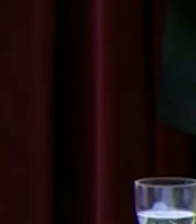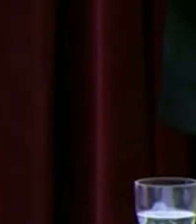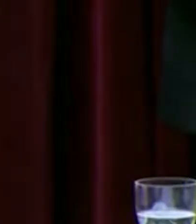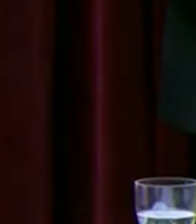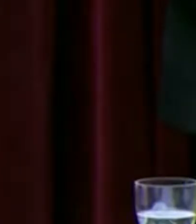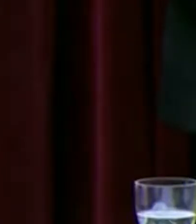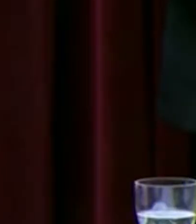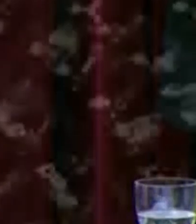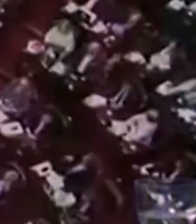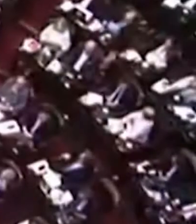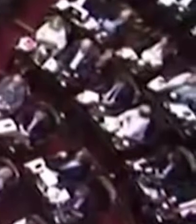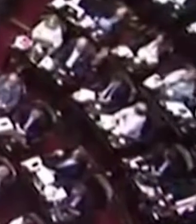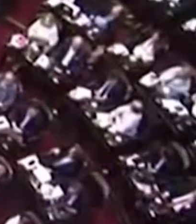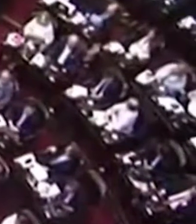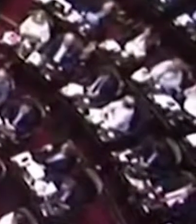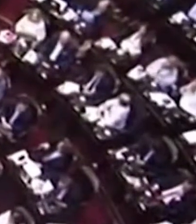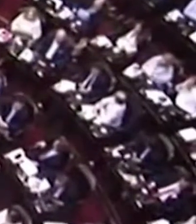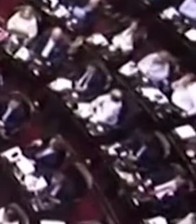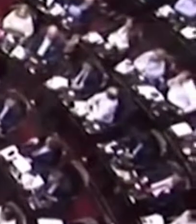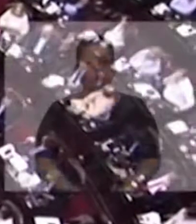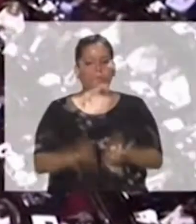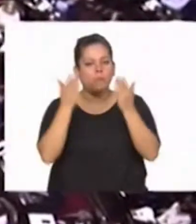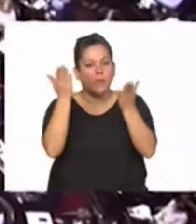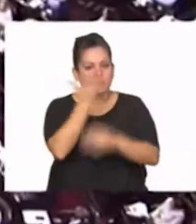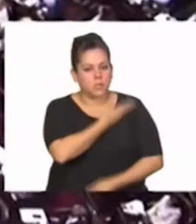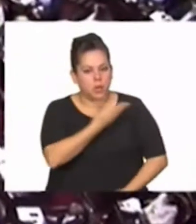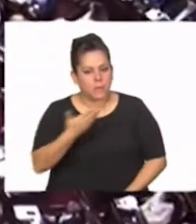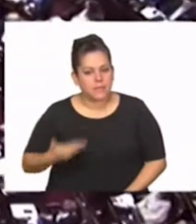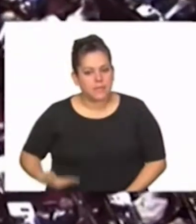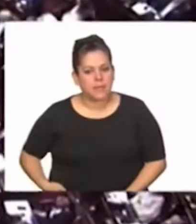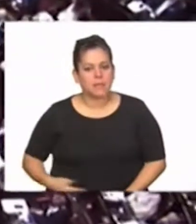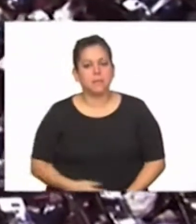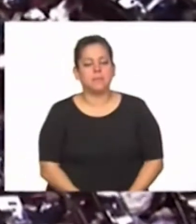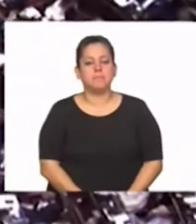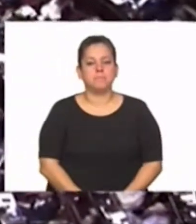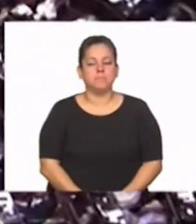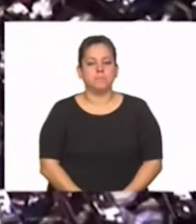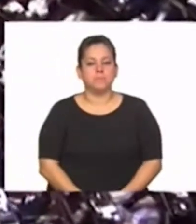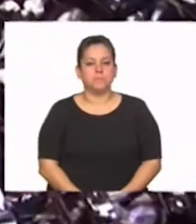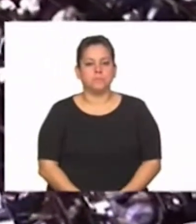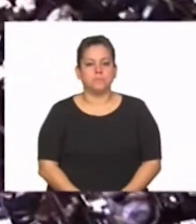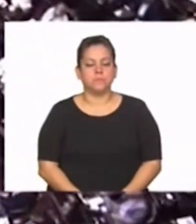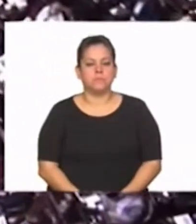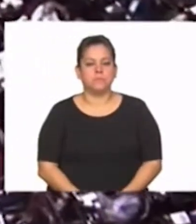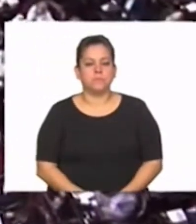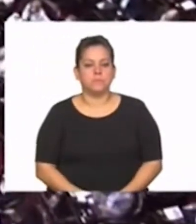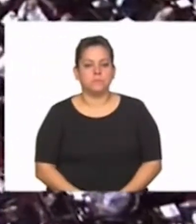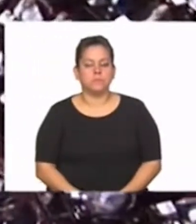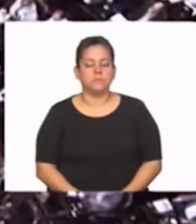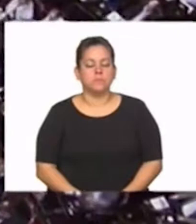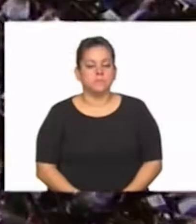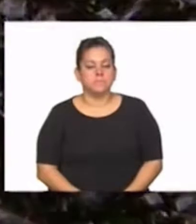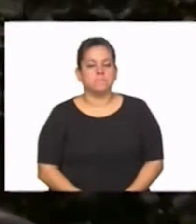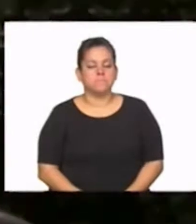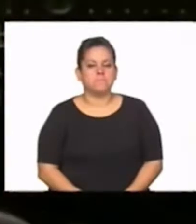Es ley el ajuste jubilatorio. Con 127 votos a favor y 117 en contra, el oficialismo logró que se aprobara